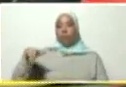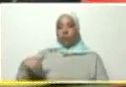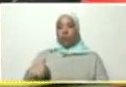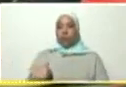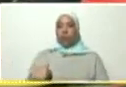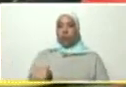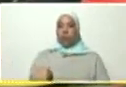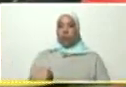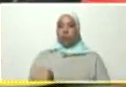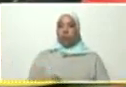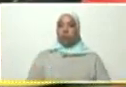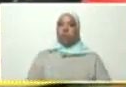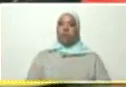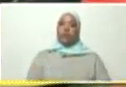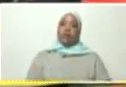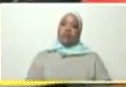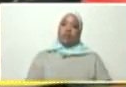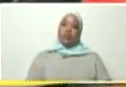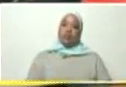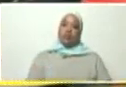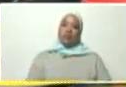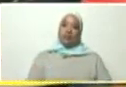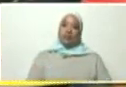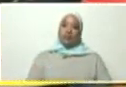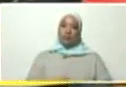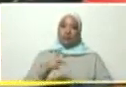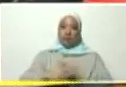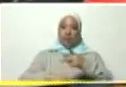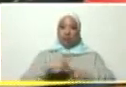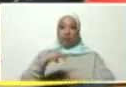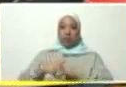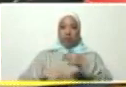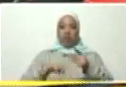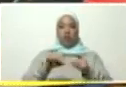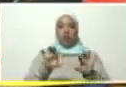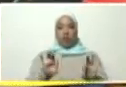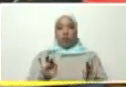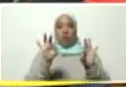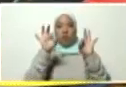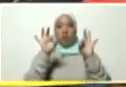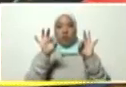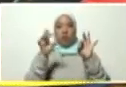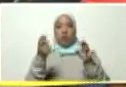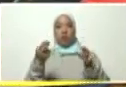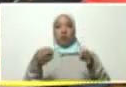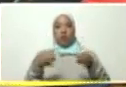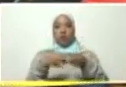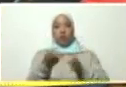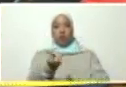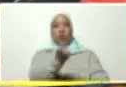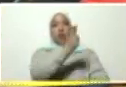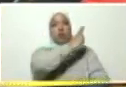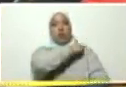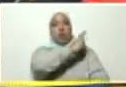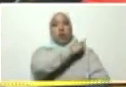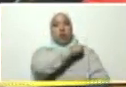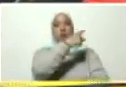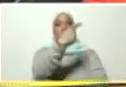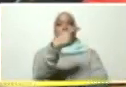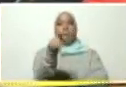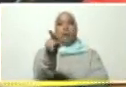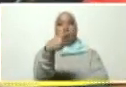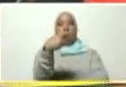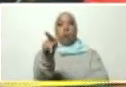a ir al proceso de selección de las direcciones parroquiales